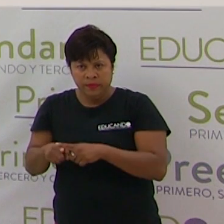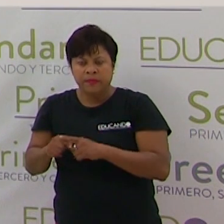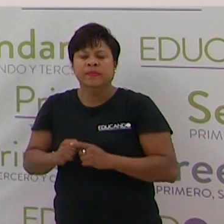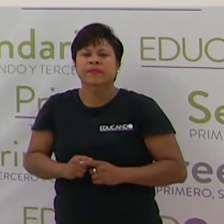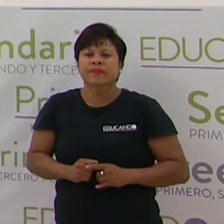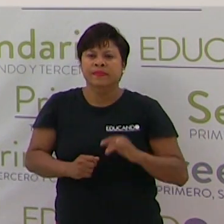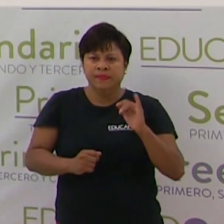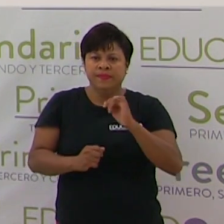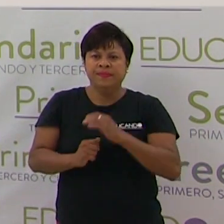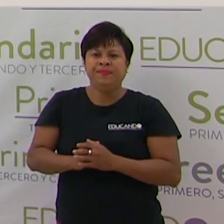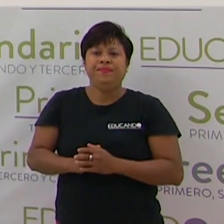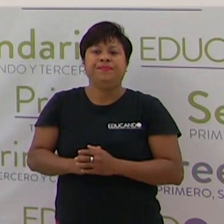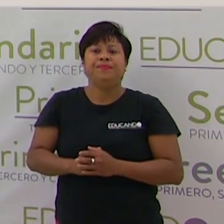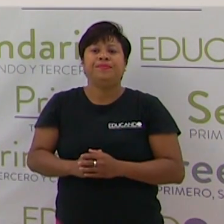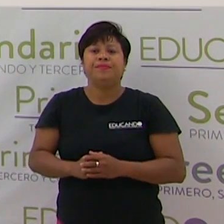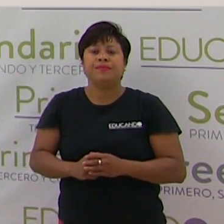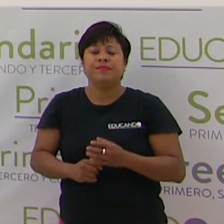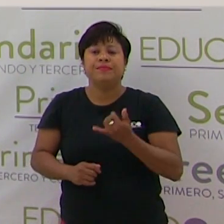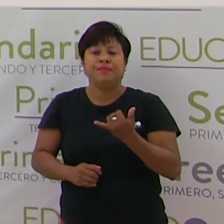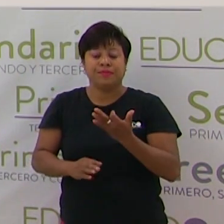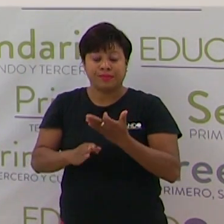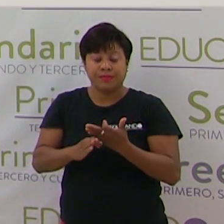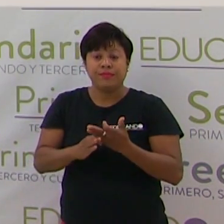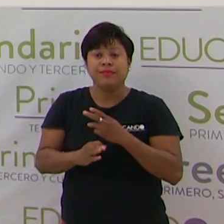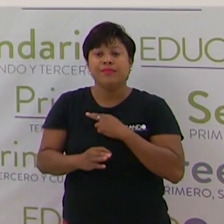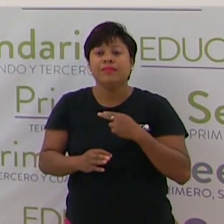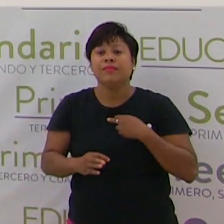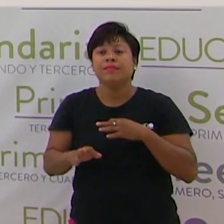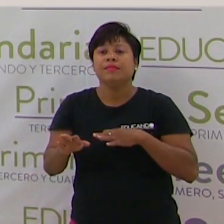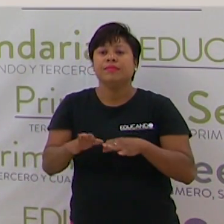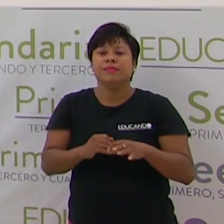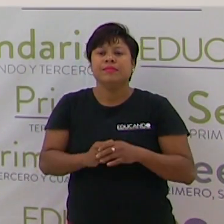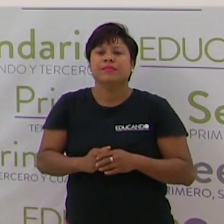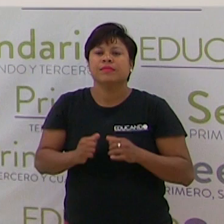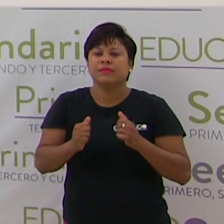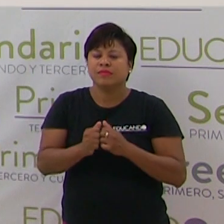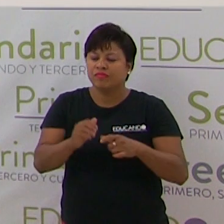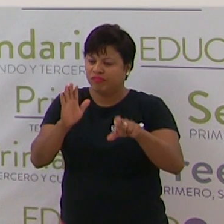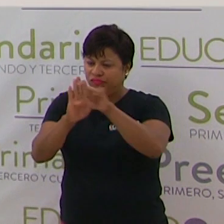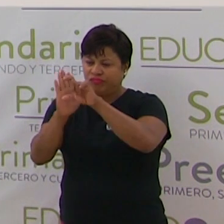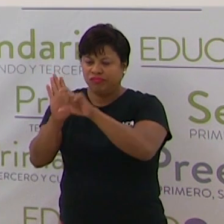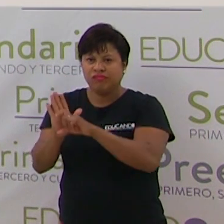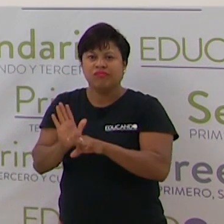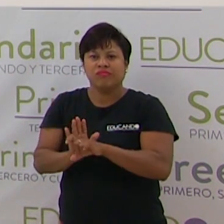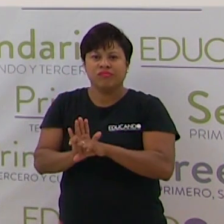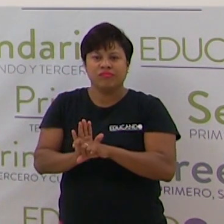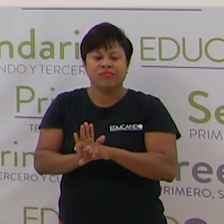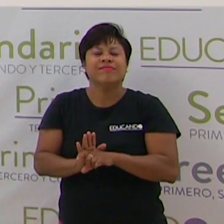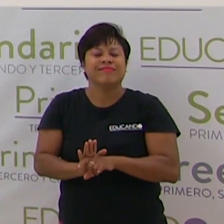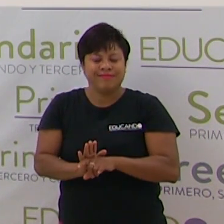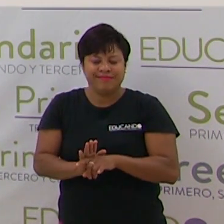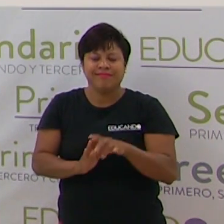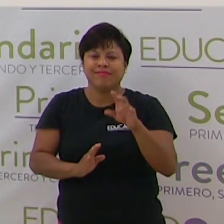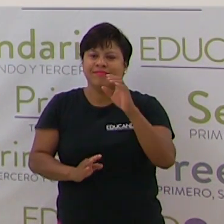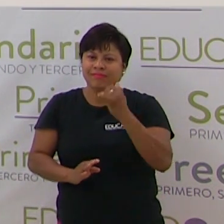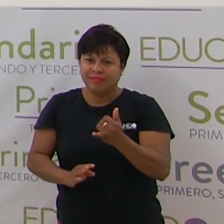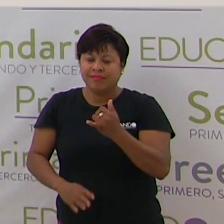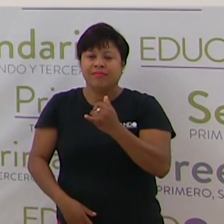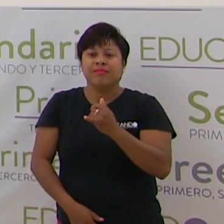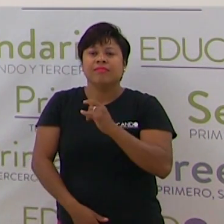¿verdad? ¿Qué crees? En esta ocasión vamos a trabajar con puras imágenes. No, ¿verdad? Vamos a trabajar